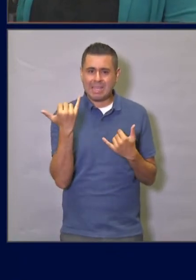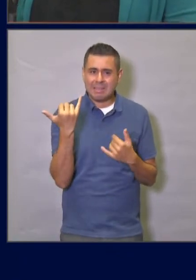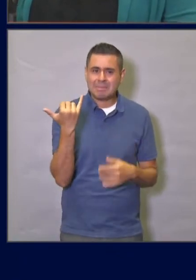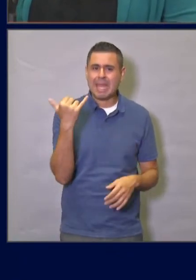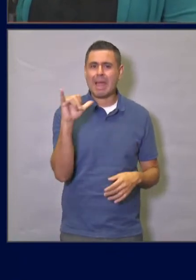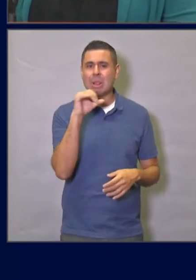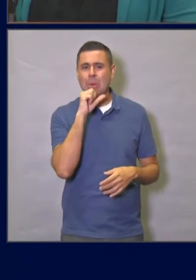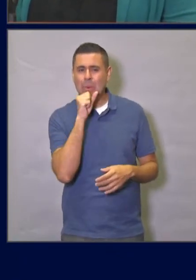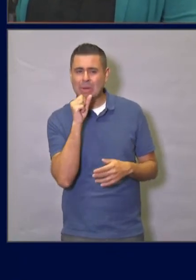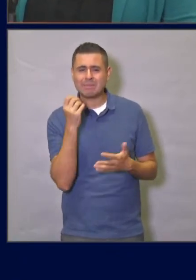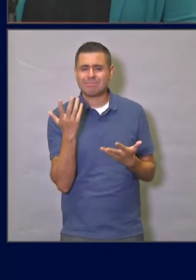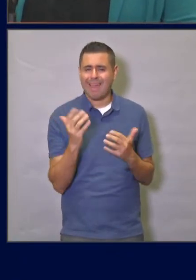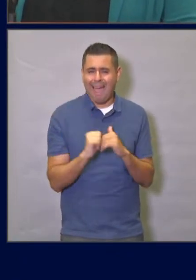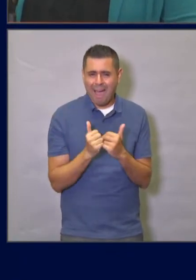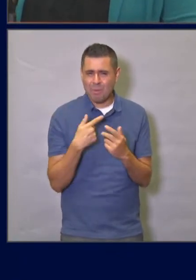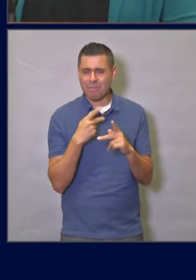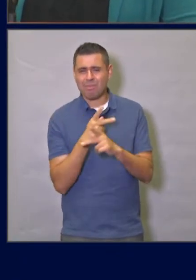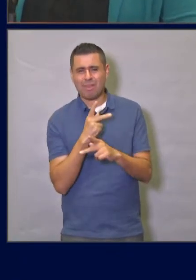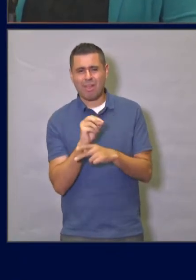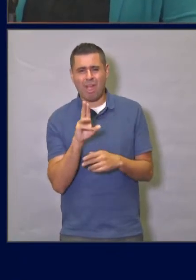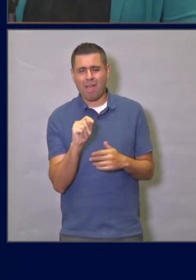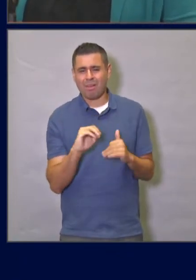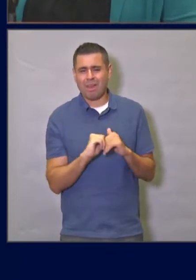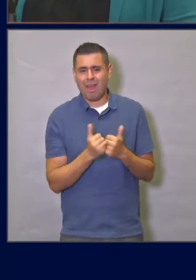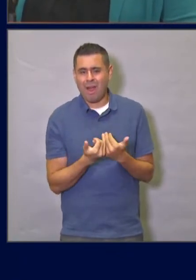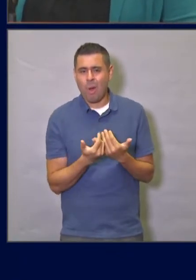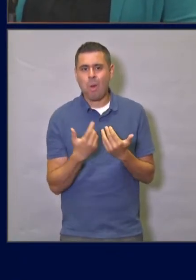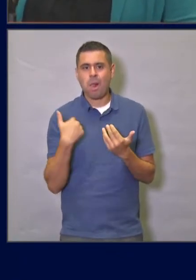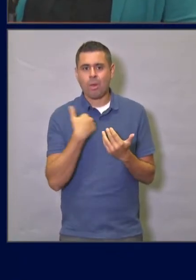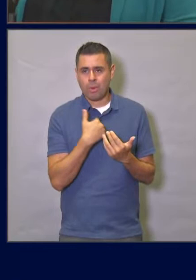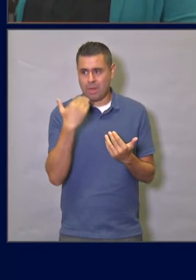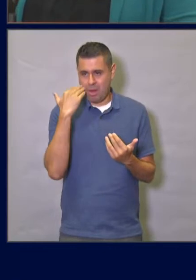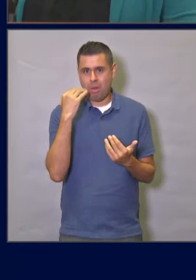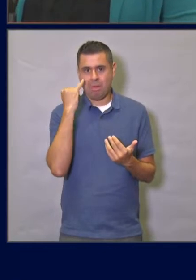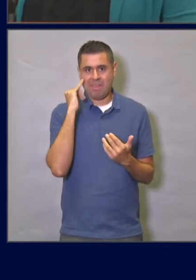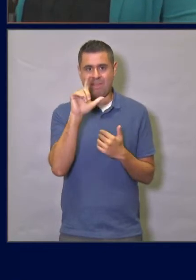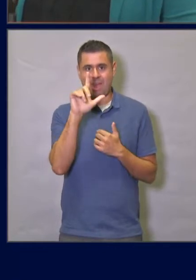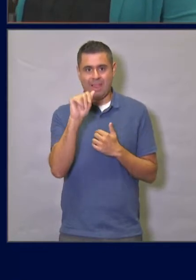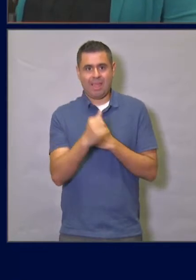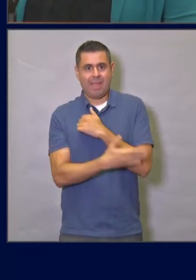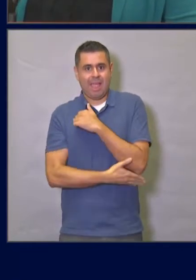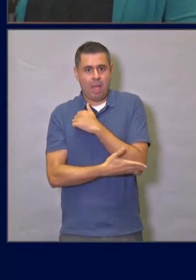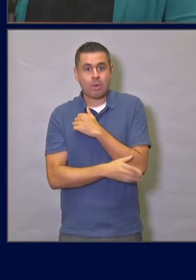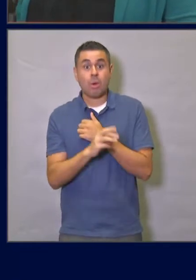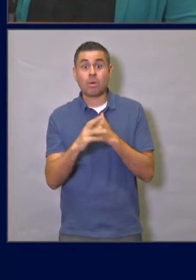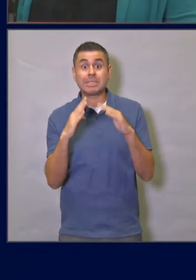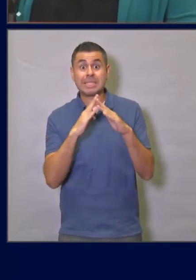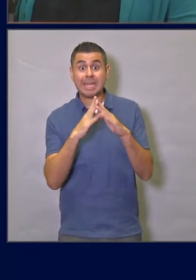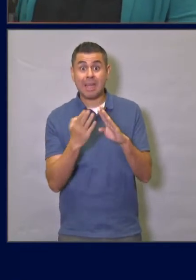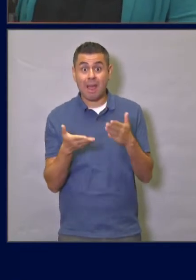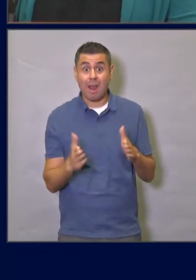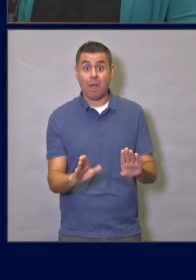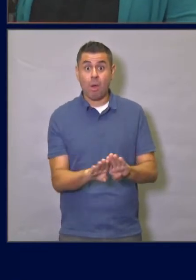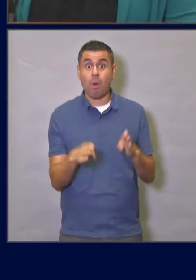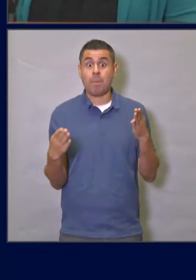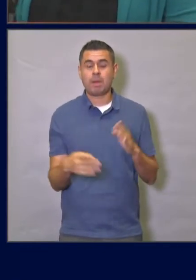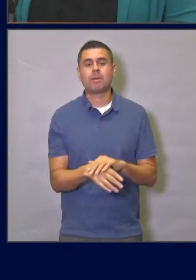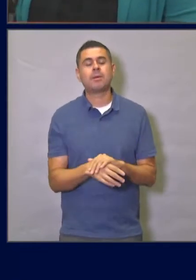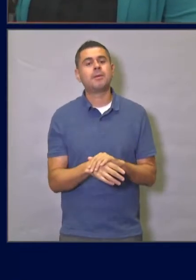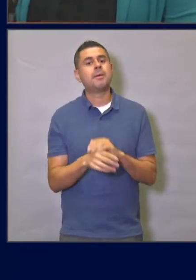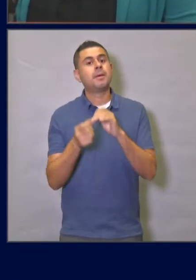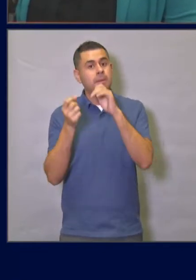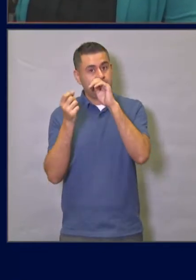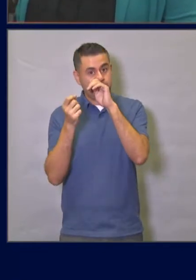identifican el nivel de transmisión de COVID-19 en una comunidad? Como recordatorio, el Estado asigna